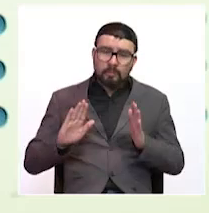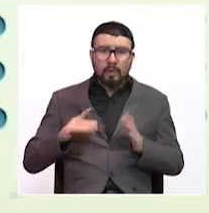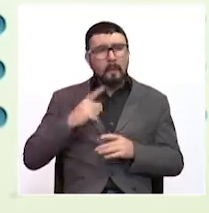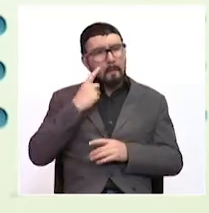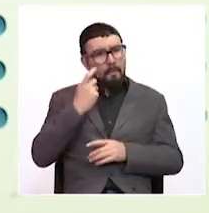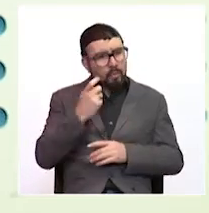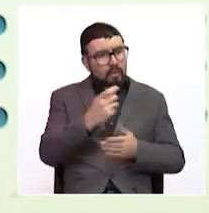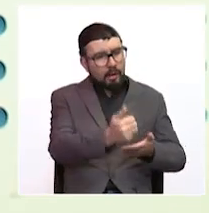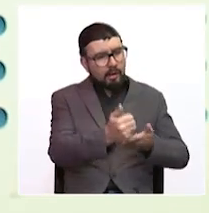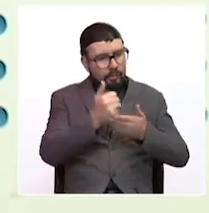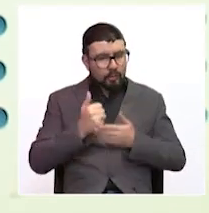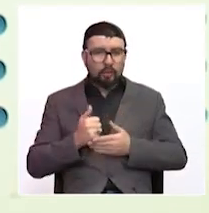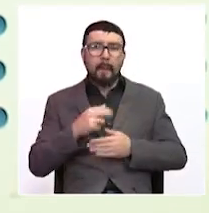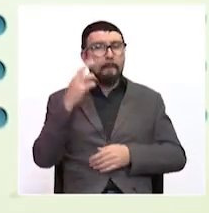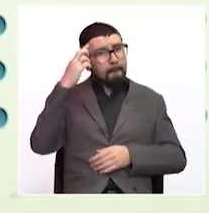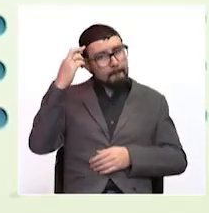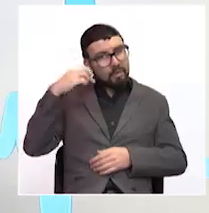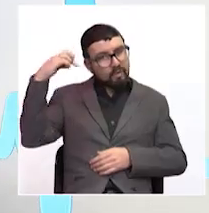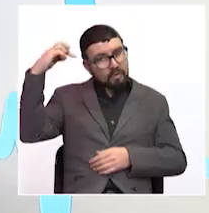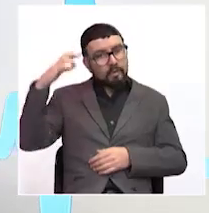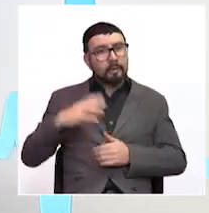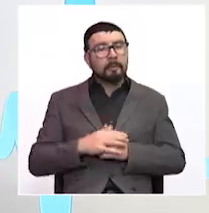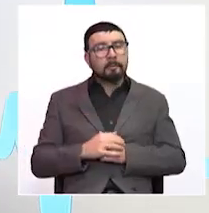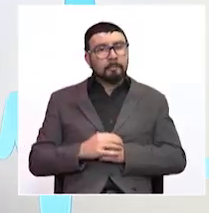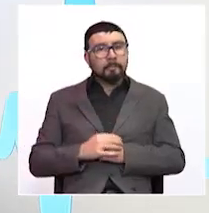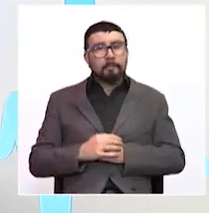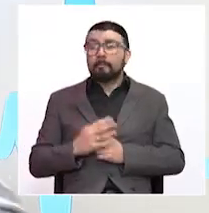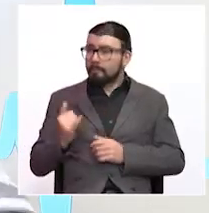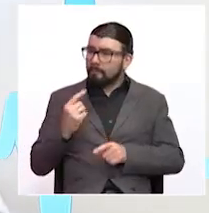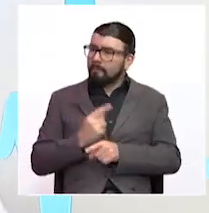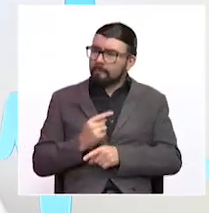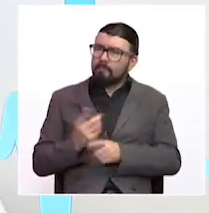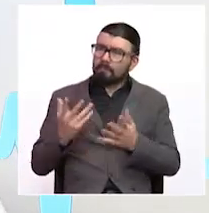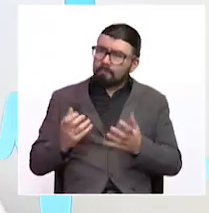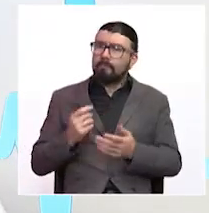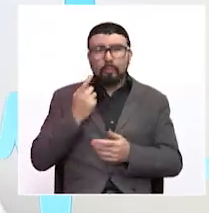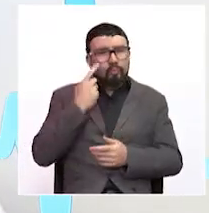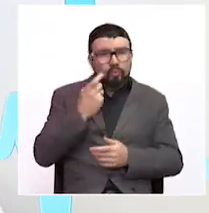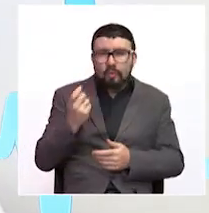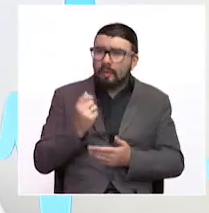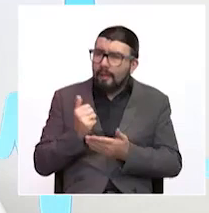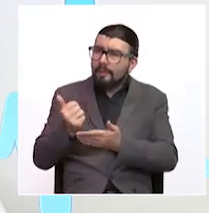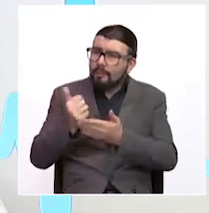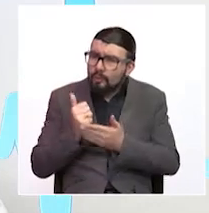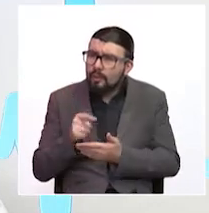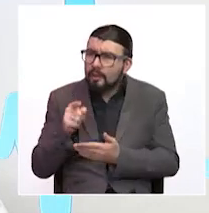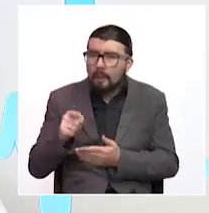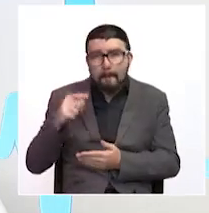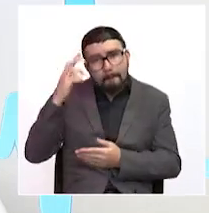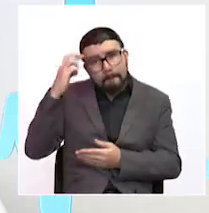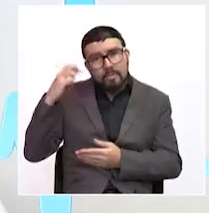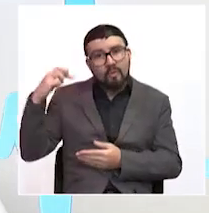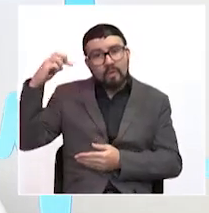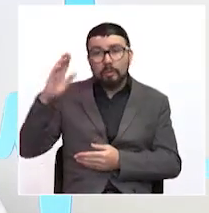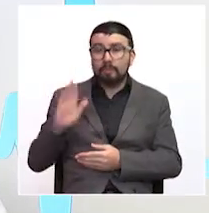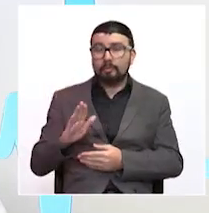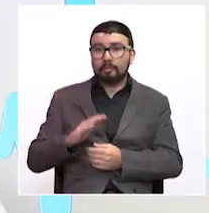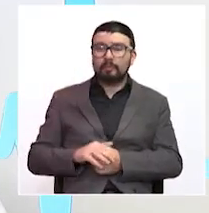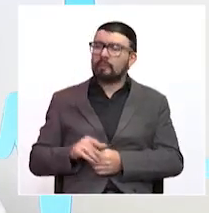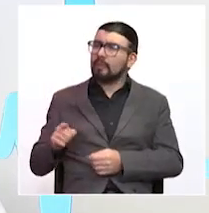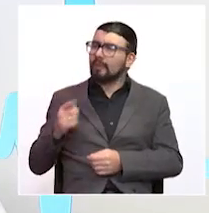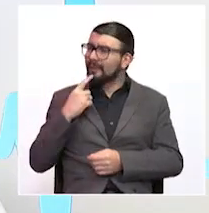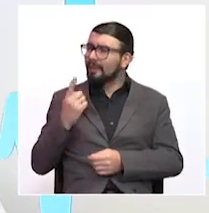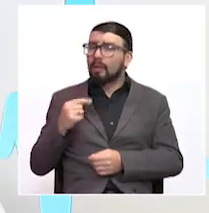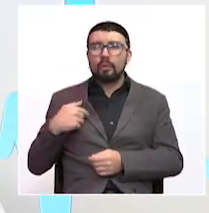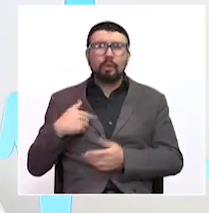ayuda profesional si esto es a esto quiero que lleguemos a buscar esas ayudas profesionales preguntaba bueno queda